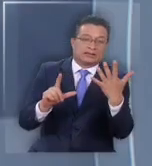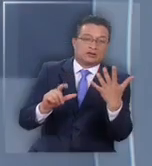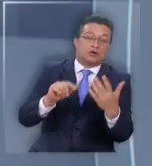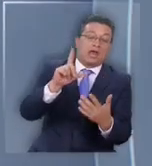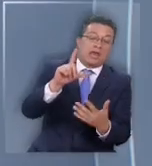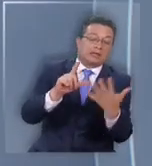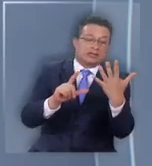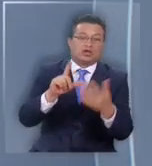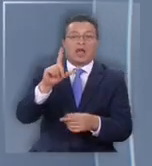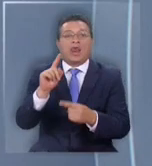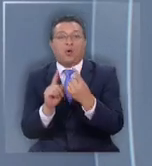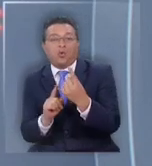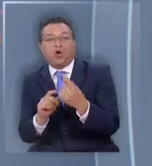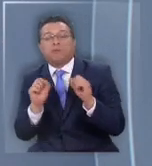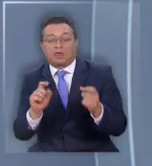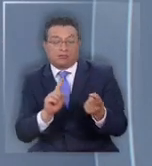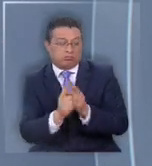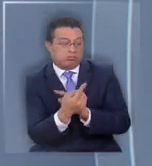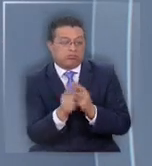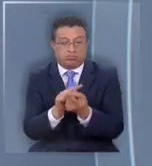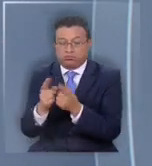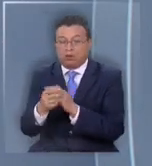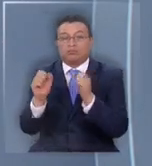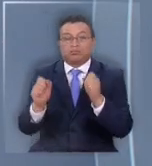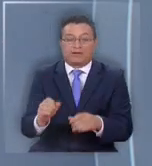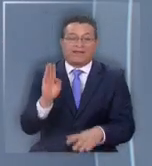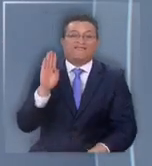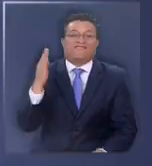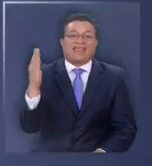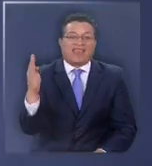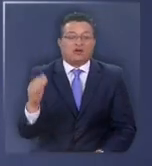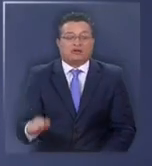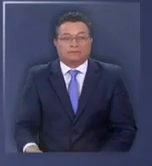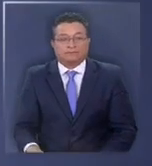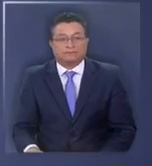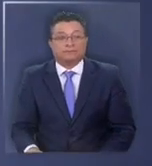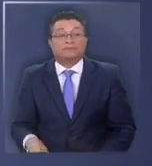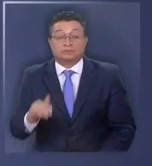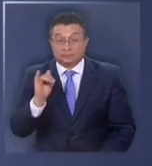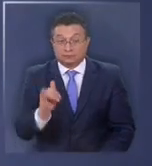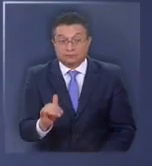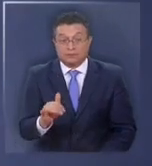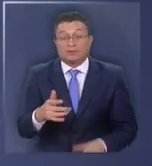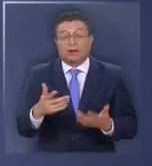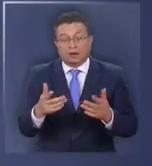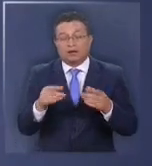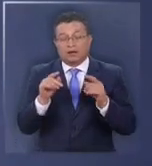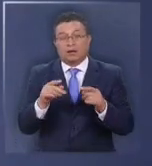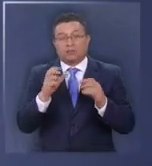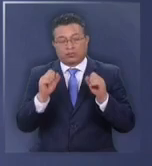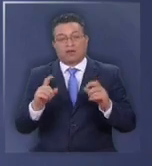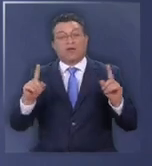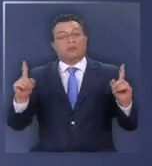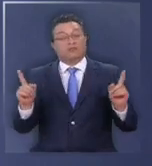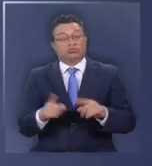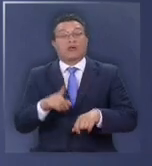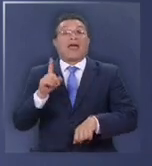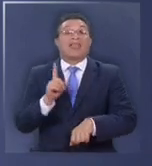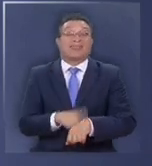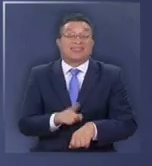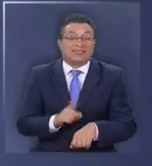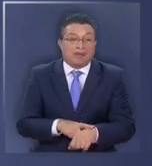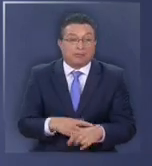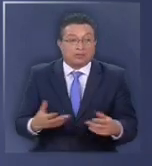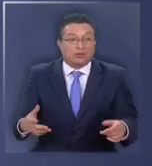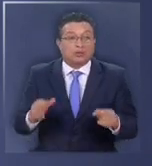como con vida lo que facilita muchísimo la vida de los antígenos si efectivamente porque te permite reducir el tiempo que está dentro